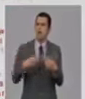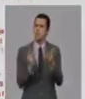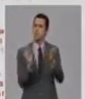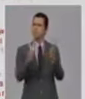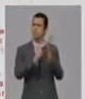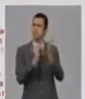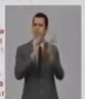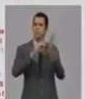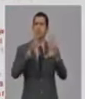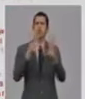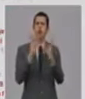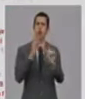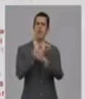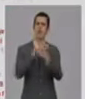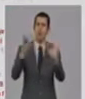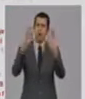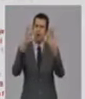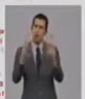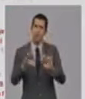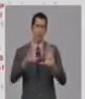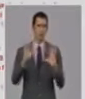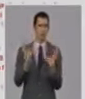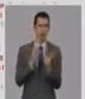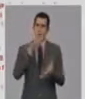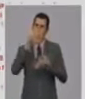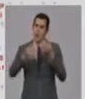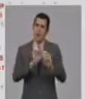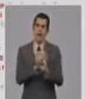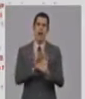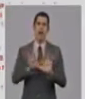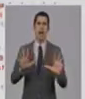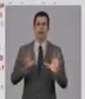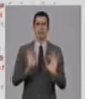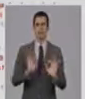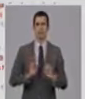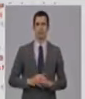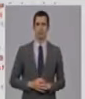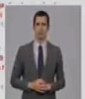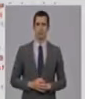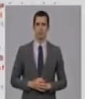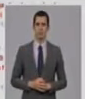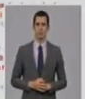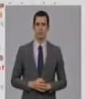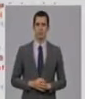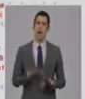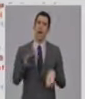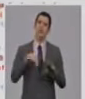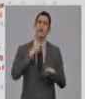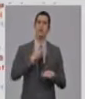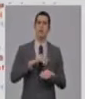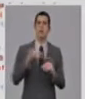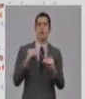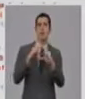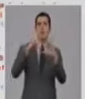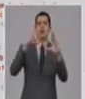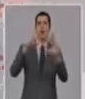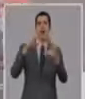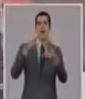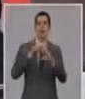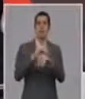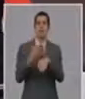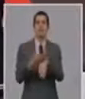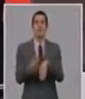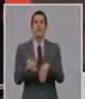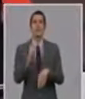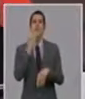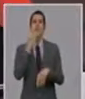posible los datos, porque las personas están interesadas en saber qué ha pasado en el día, los que no pueden verla por la televisión. Pero más allá de esos efectos,